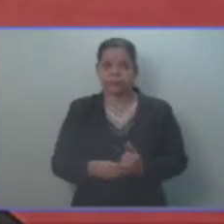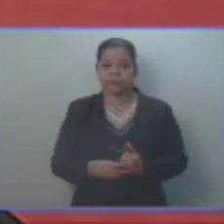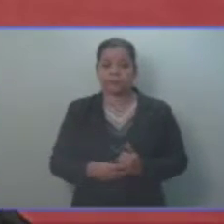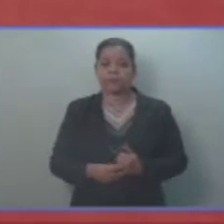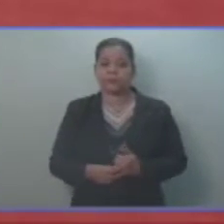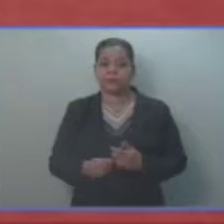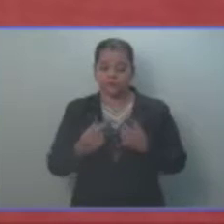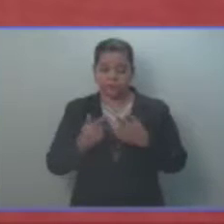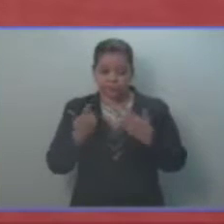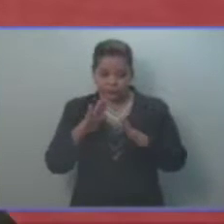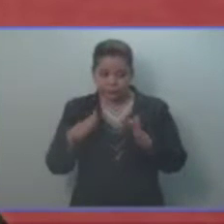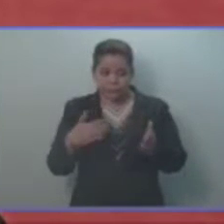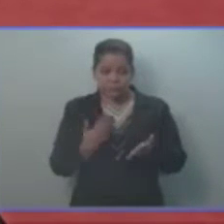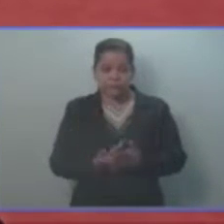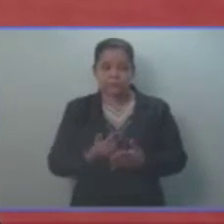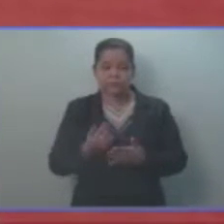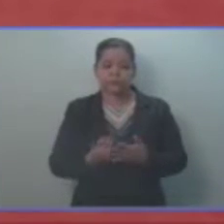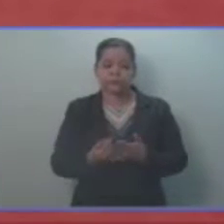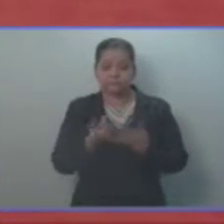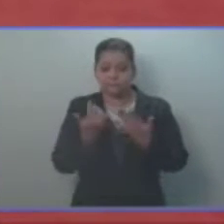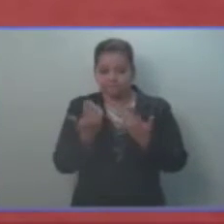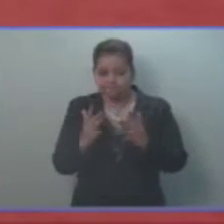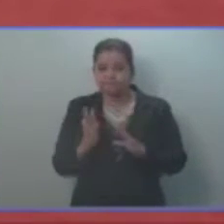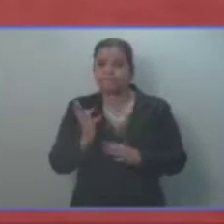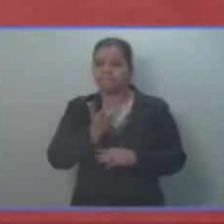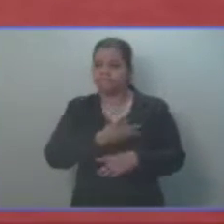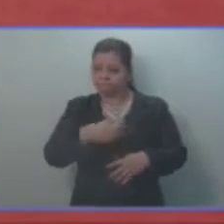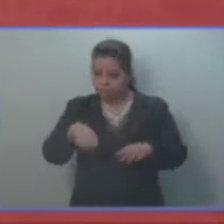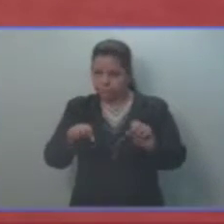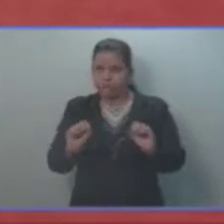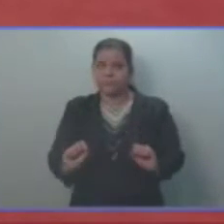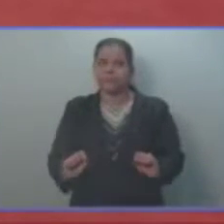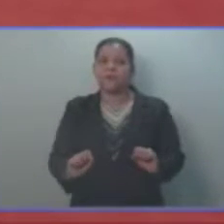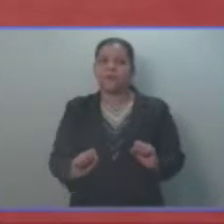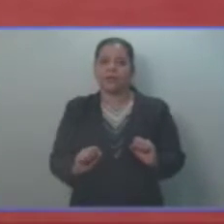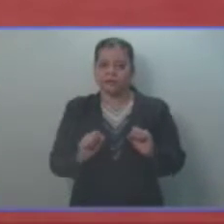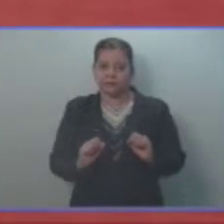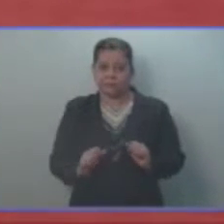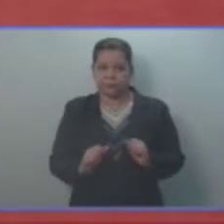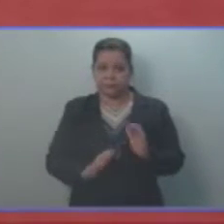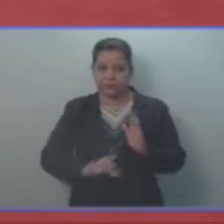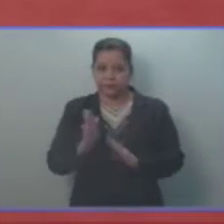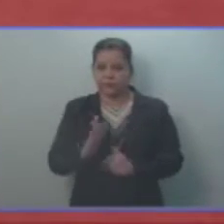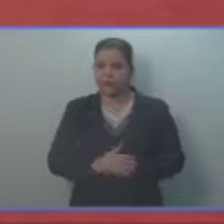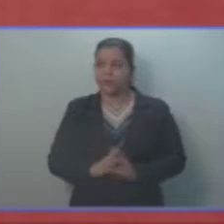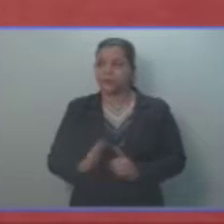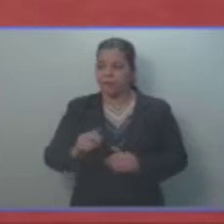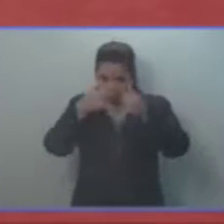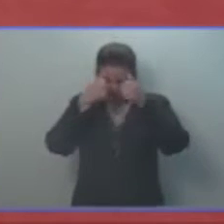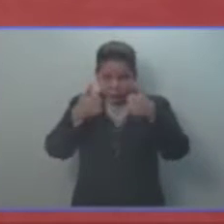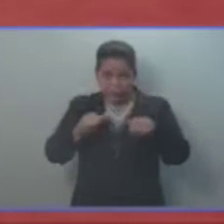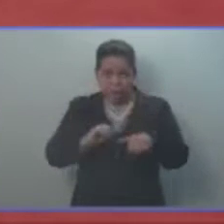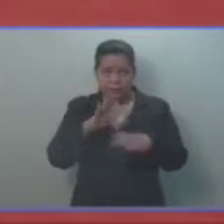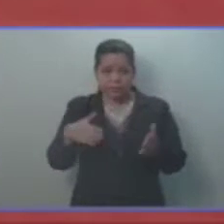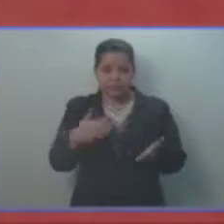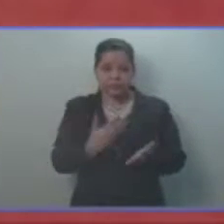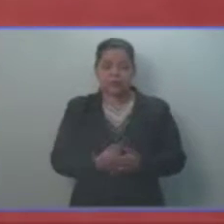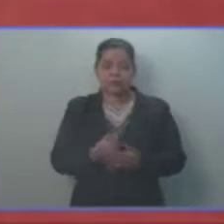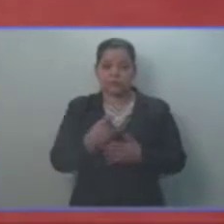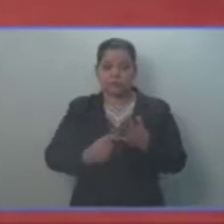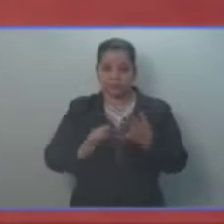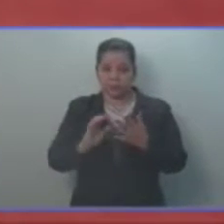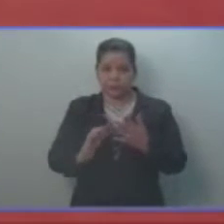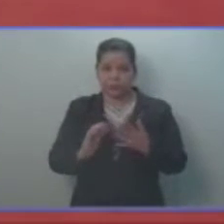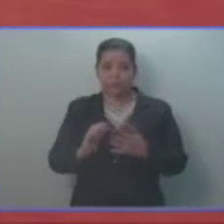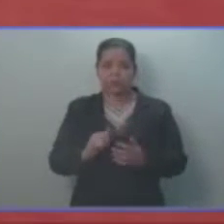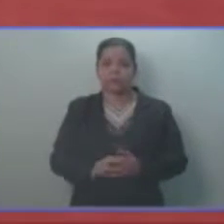da muestras a la población salvadoreña que sí tenemos la capacidad de consenso. La votación del dictamen fue por unanimidad en la Comisión de